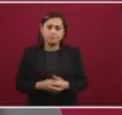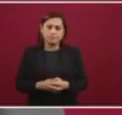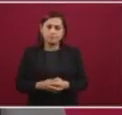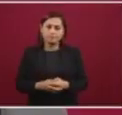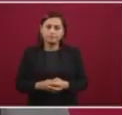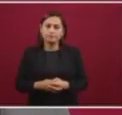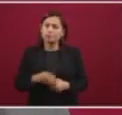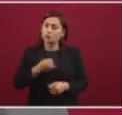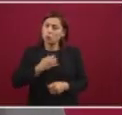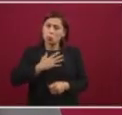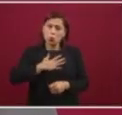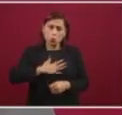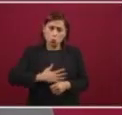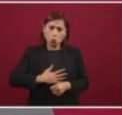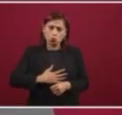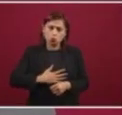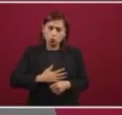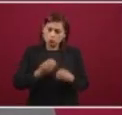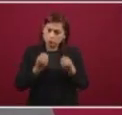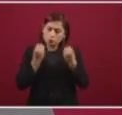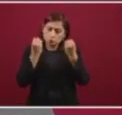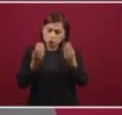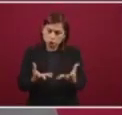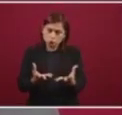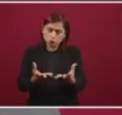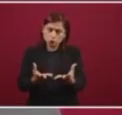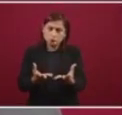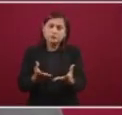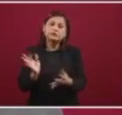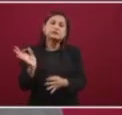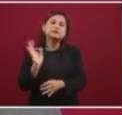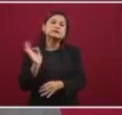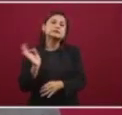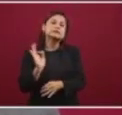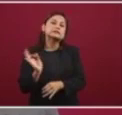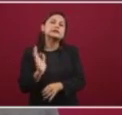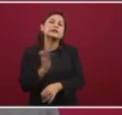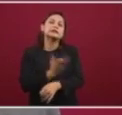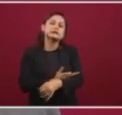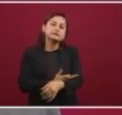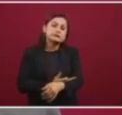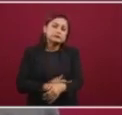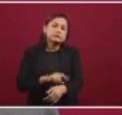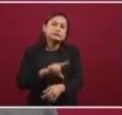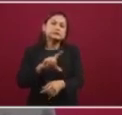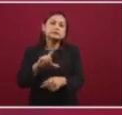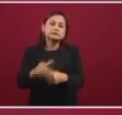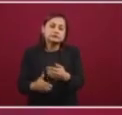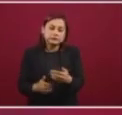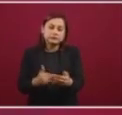La justicia tarda, pero llega cuando hay